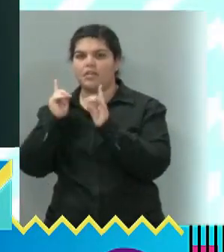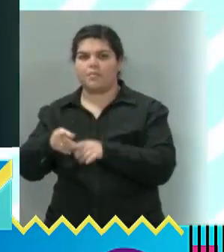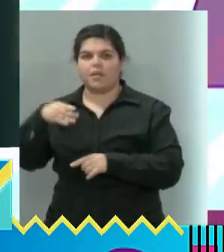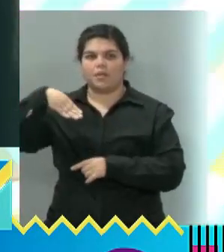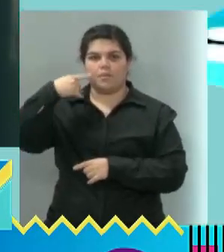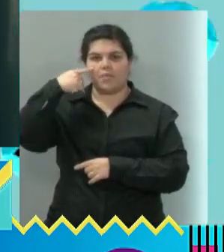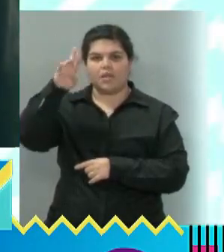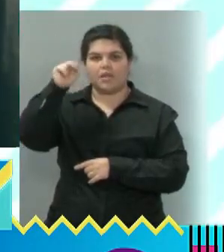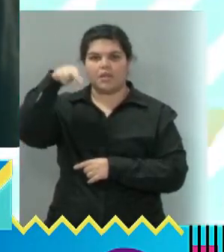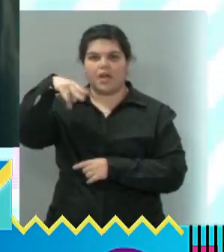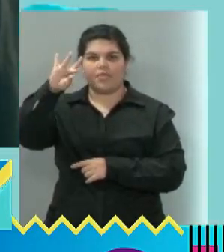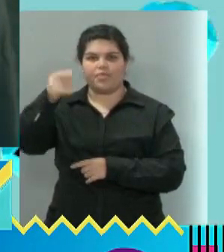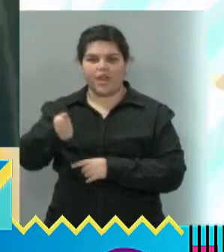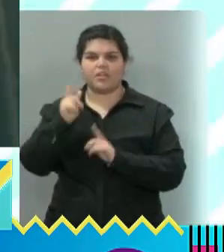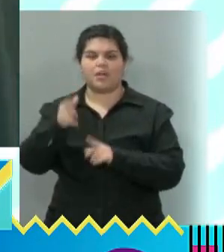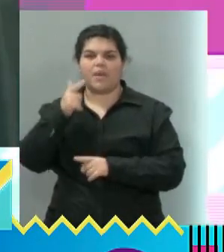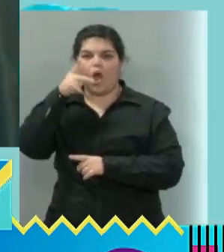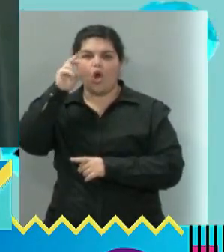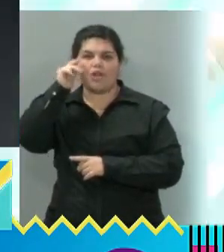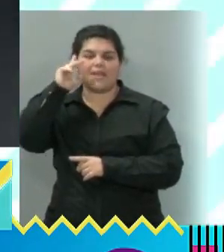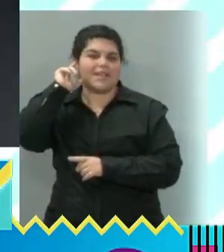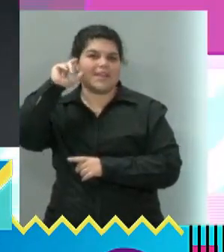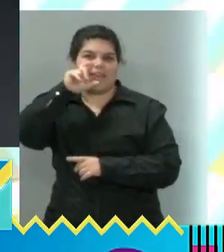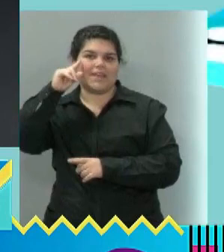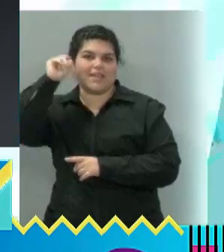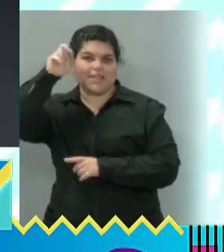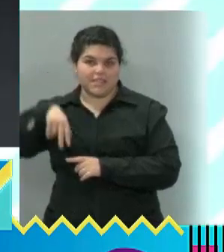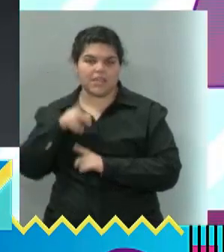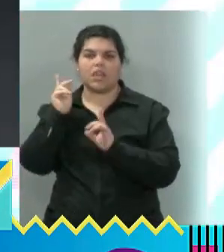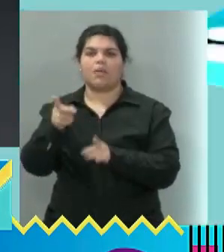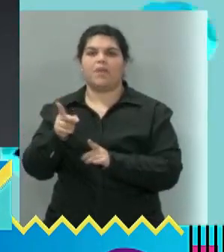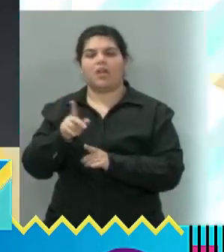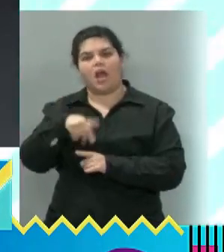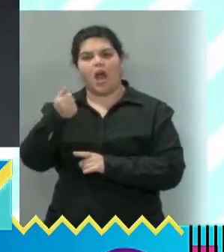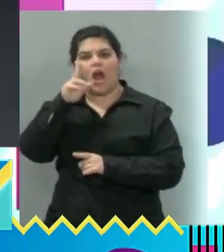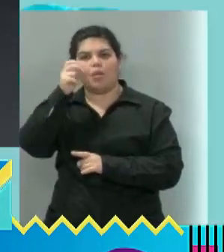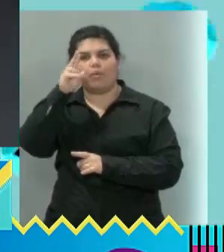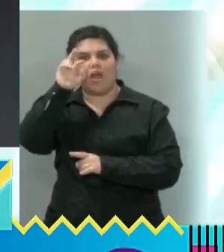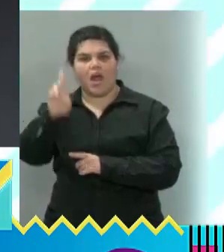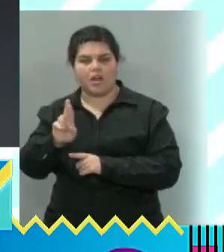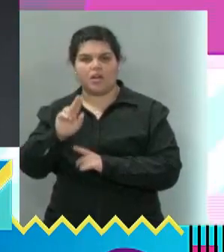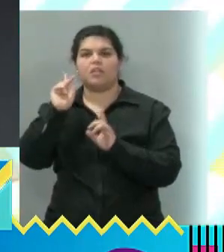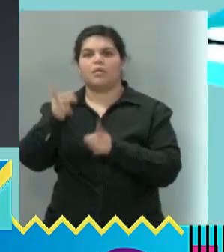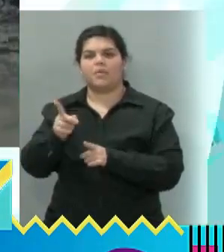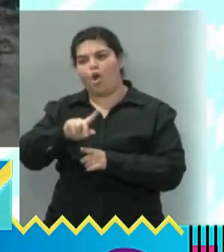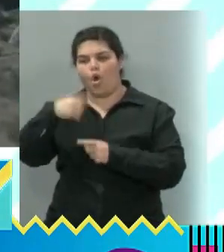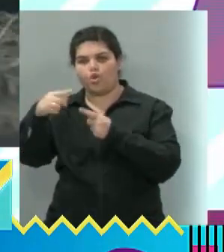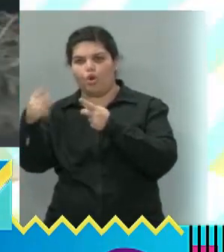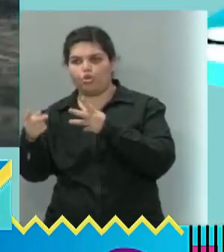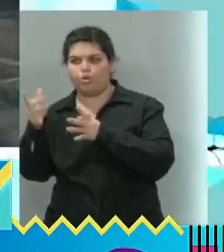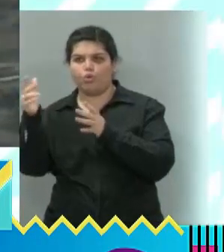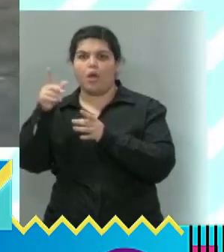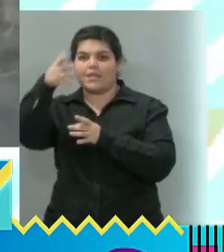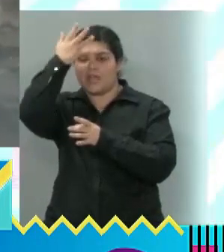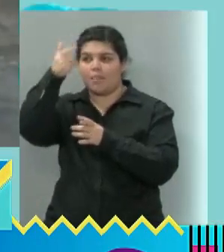tenemos que olvidarnos de O'Higgins, no tenemos que olvidarnos de Alvear, no tenemos que olvidarnos de Chilavert, de muchos otros que llegaron junto con San